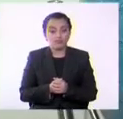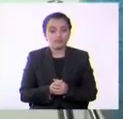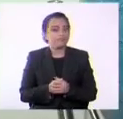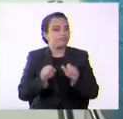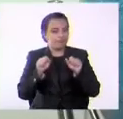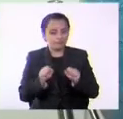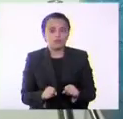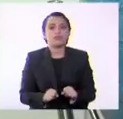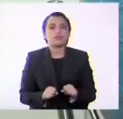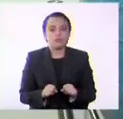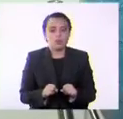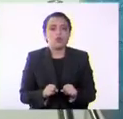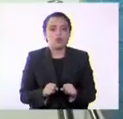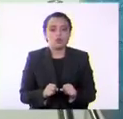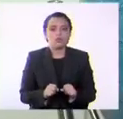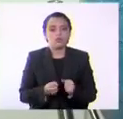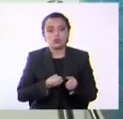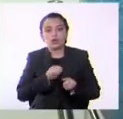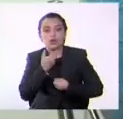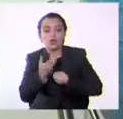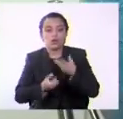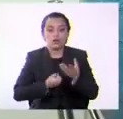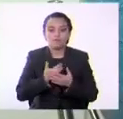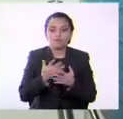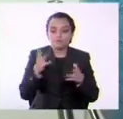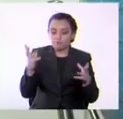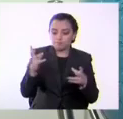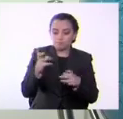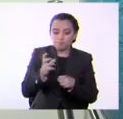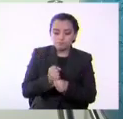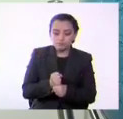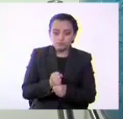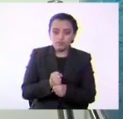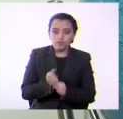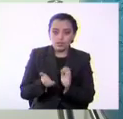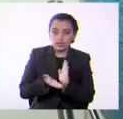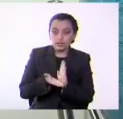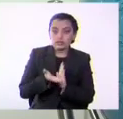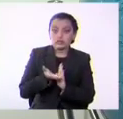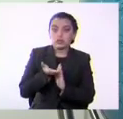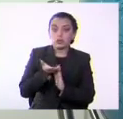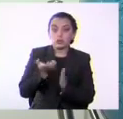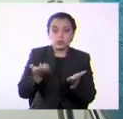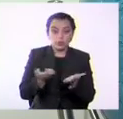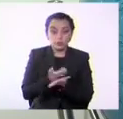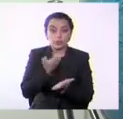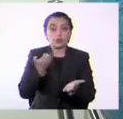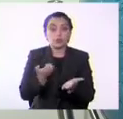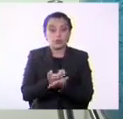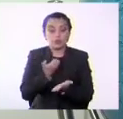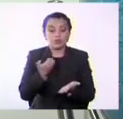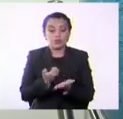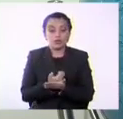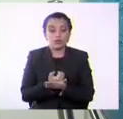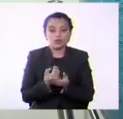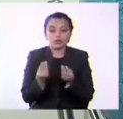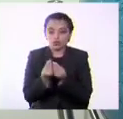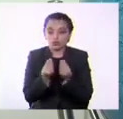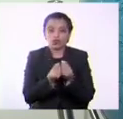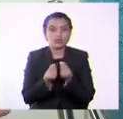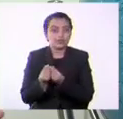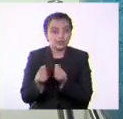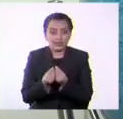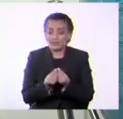manera de conclusión, Candy, que bueno, el crecimiento económico no es igual al desarrollo social de